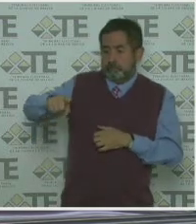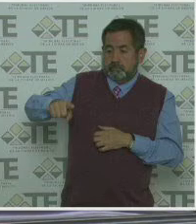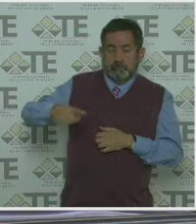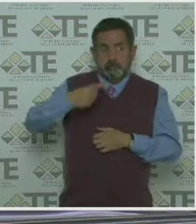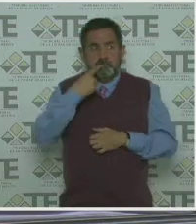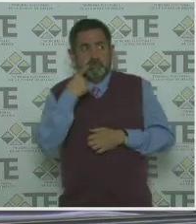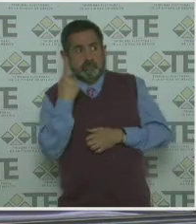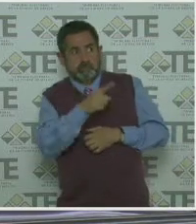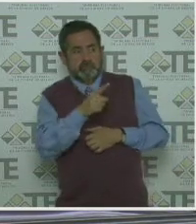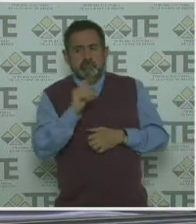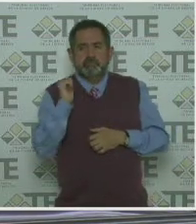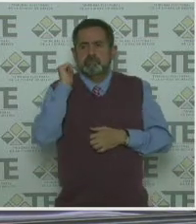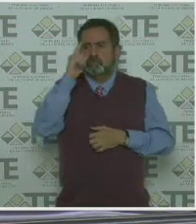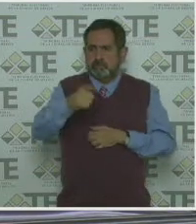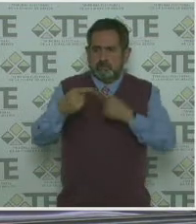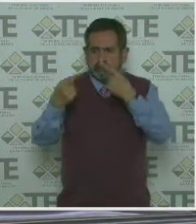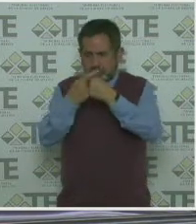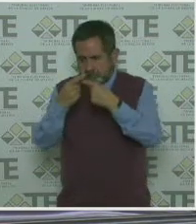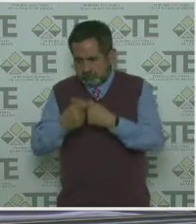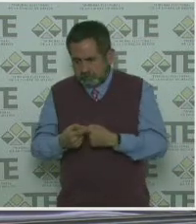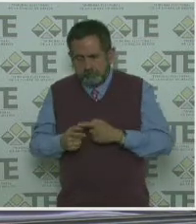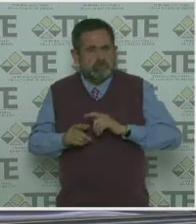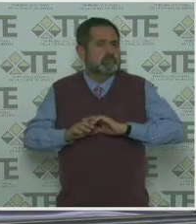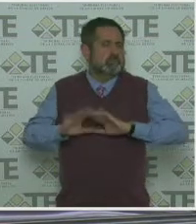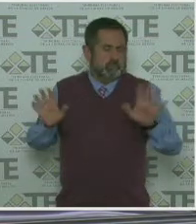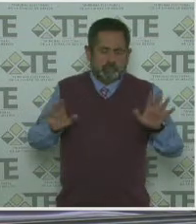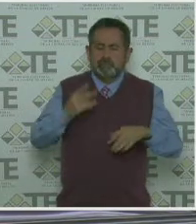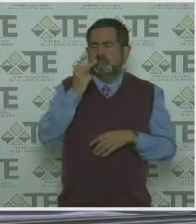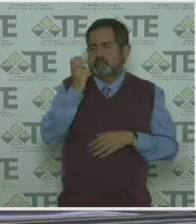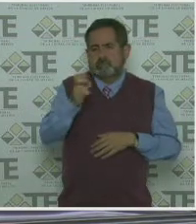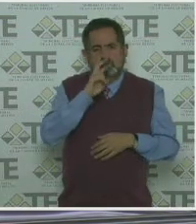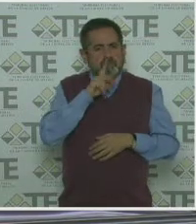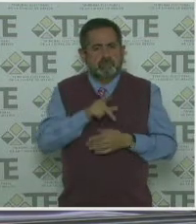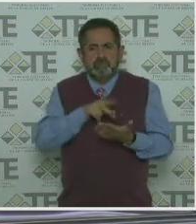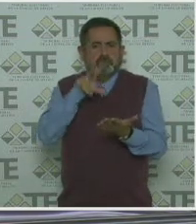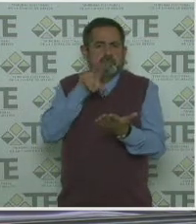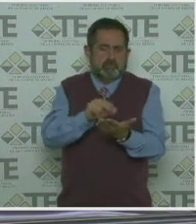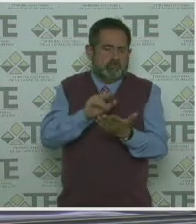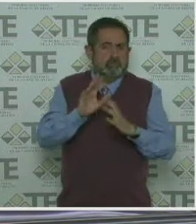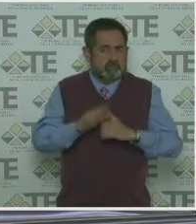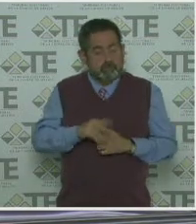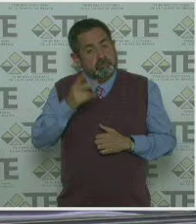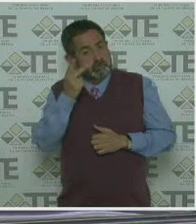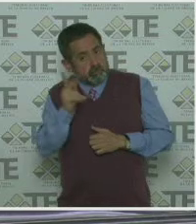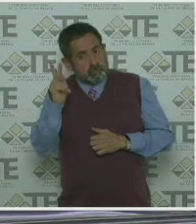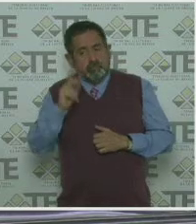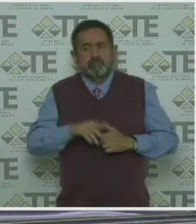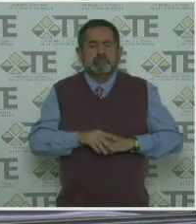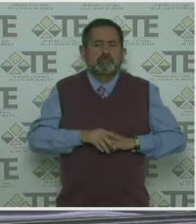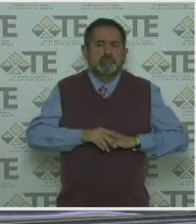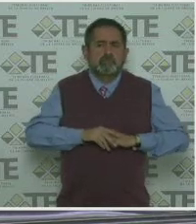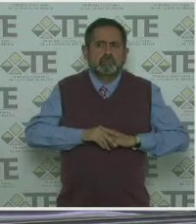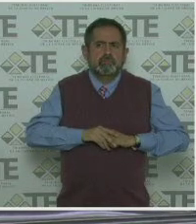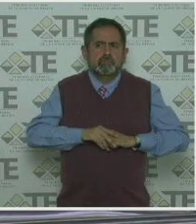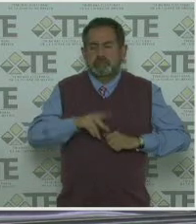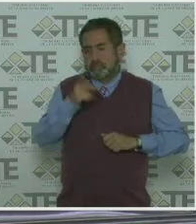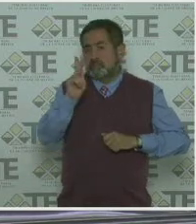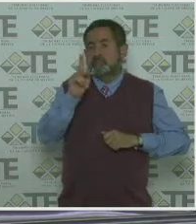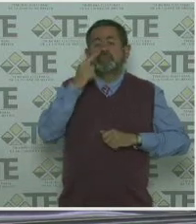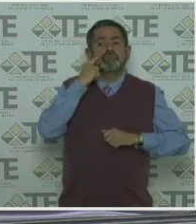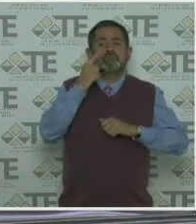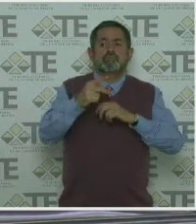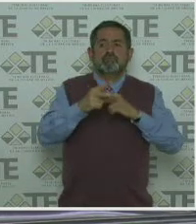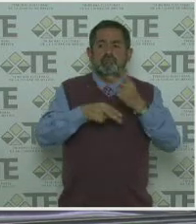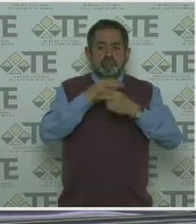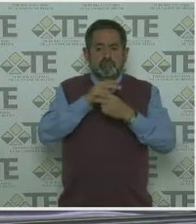puedan tener ahí alguna inconsistencia en el conocimiento de este listado. No obstante, y tengo aquí como ejemplo, lo